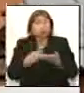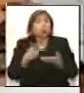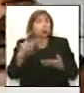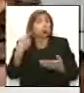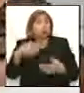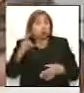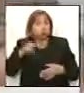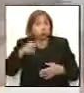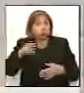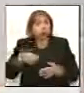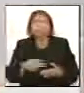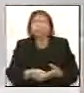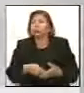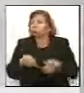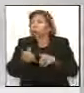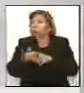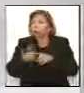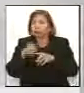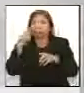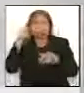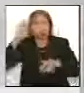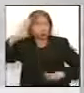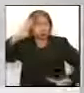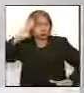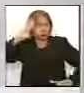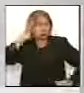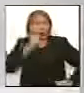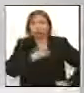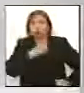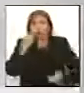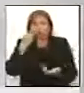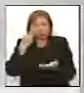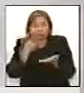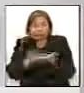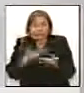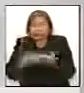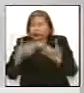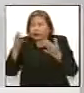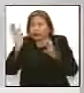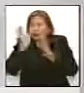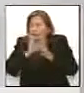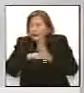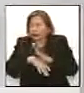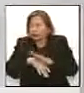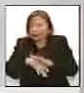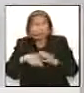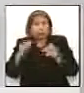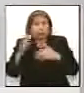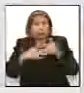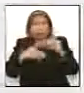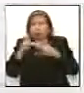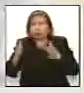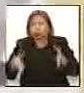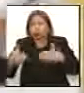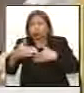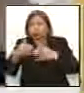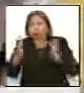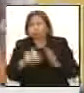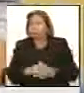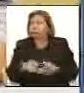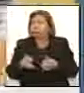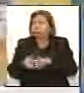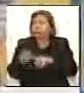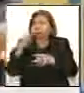necesidades. También visitó la comisaría del lugar y comprobó las pésimas condiciones de su infraestructura. Además, visitó